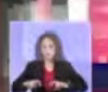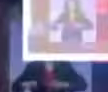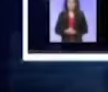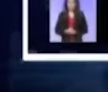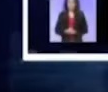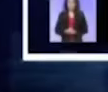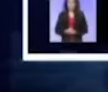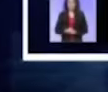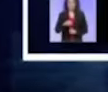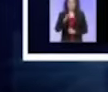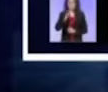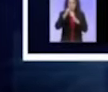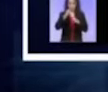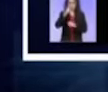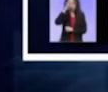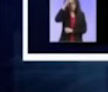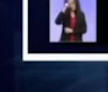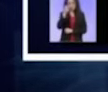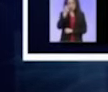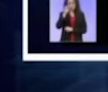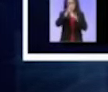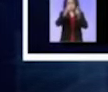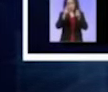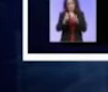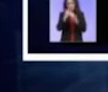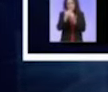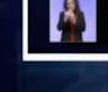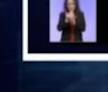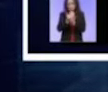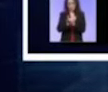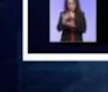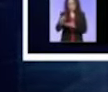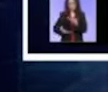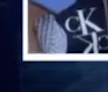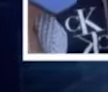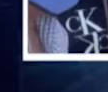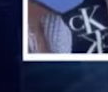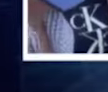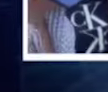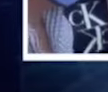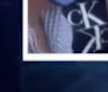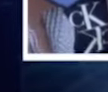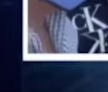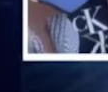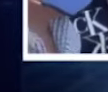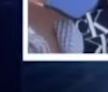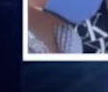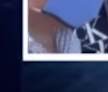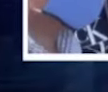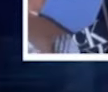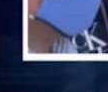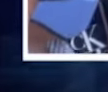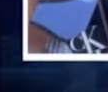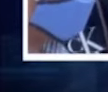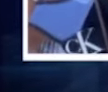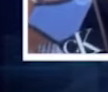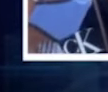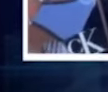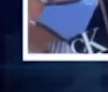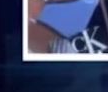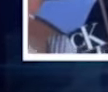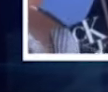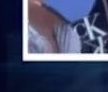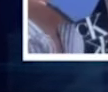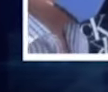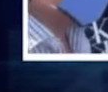será candidato en Guerrero por las omisiones que incurrió, por los precedentes del